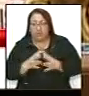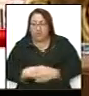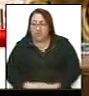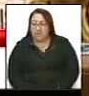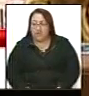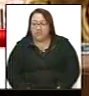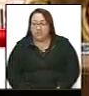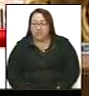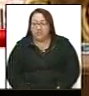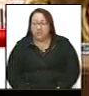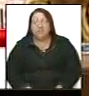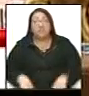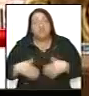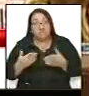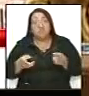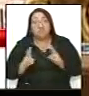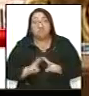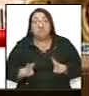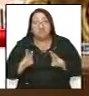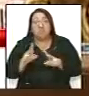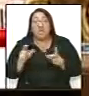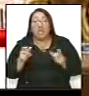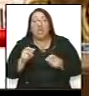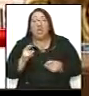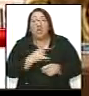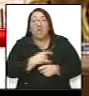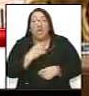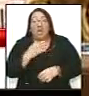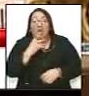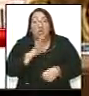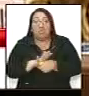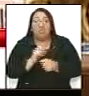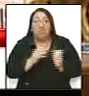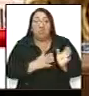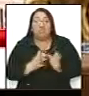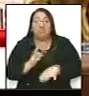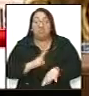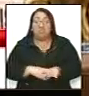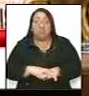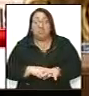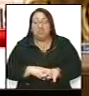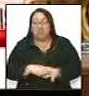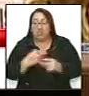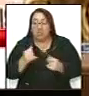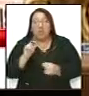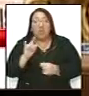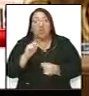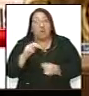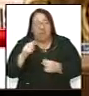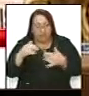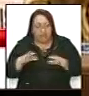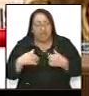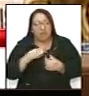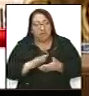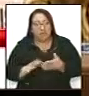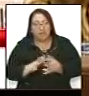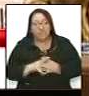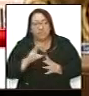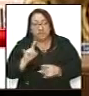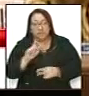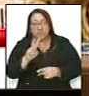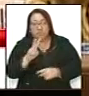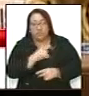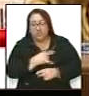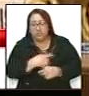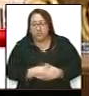Y seguramente han valorado que esta universidad ha cumplido todo, por eso es que le han dado su licenciamiento. Y ahora la UNAP también ya tiene licenciamiento, las dos